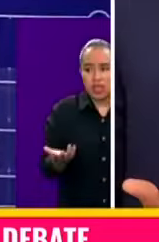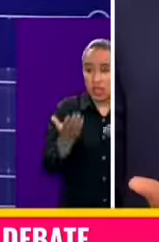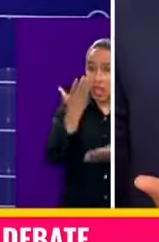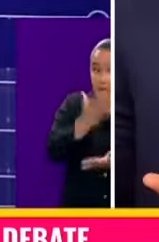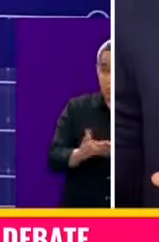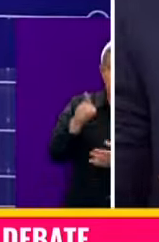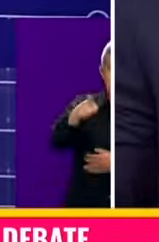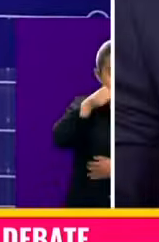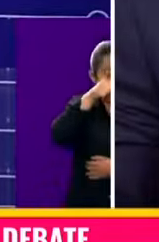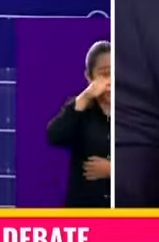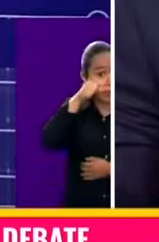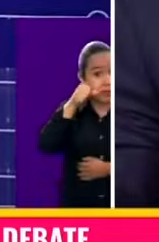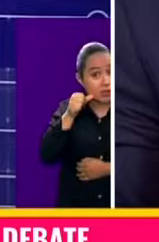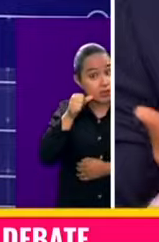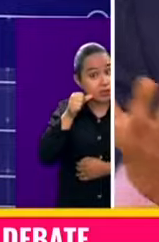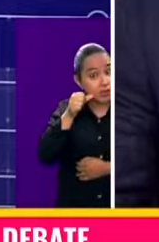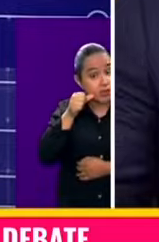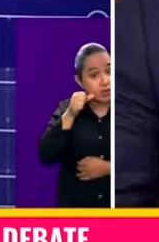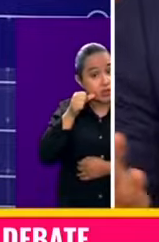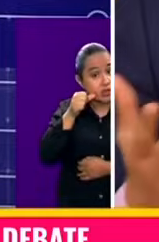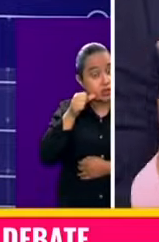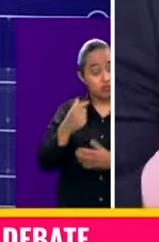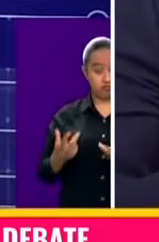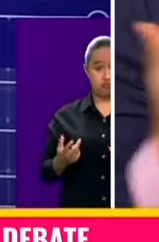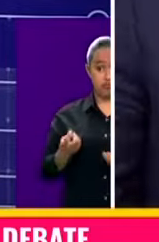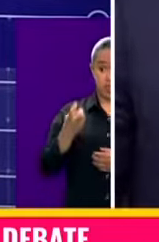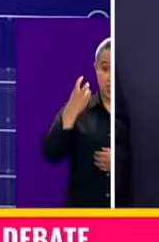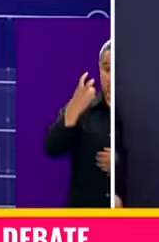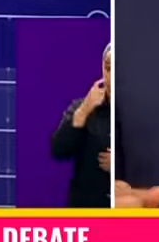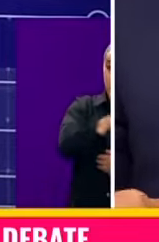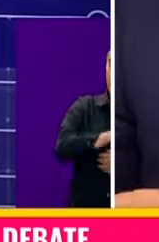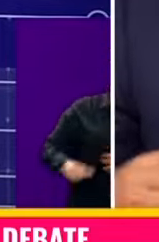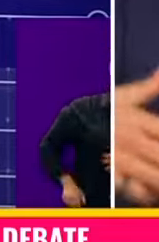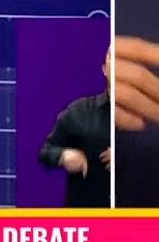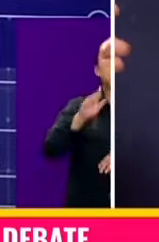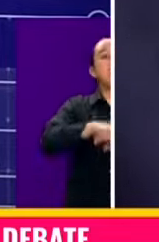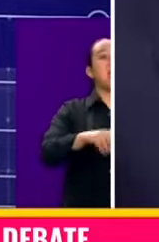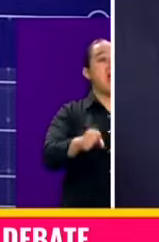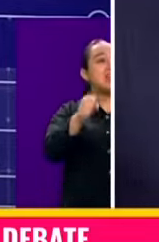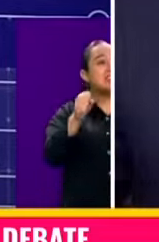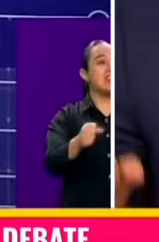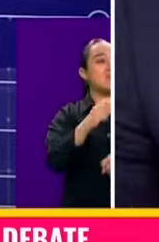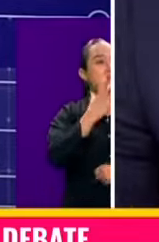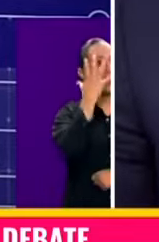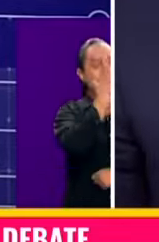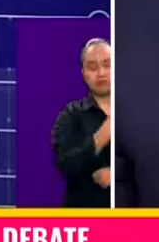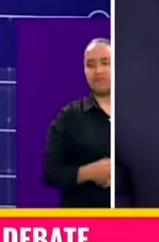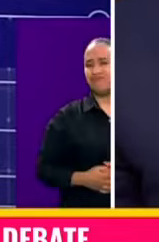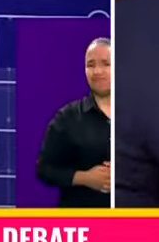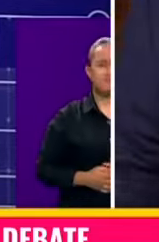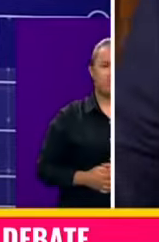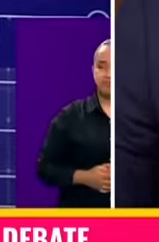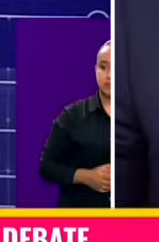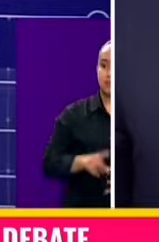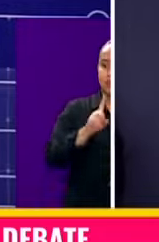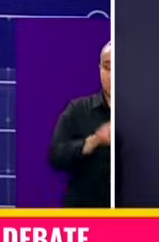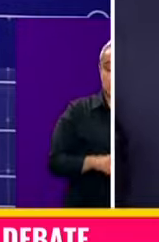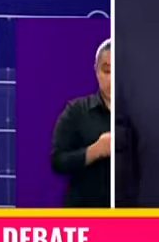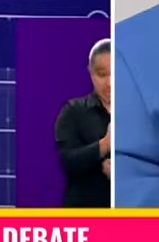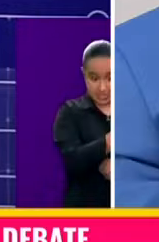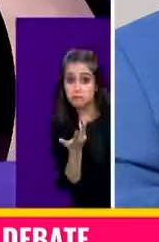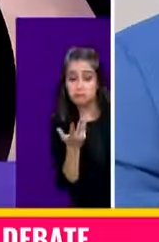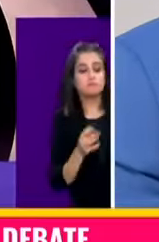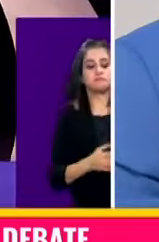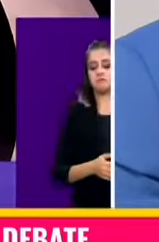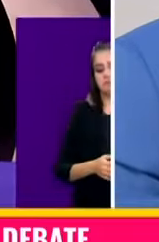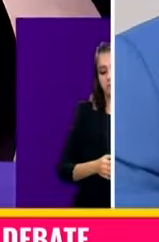lo que están ocupando, lo que están ocasionando con el voto. Y además están haciendo muchas propuestas de le vamos a pagar más a los policías, vamos a tener más